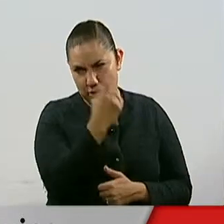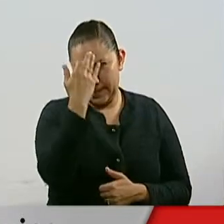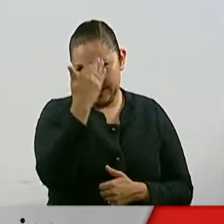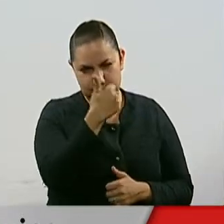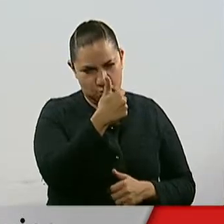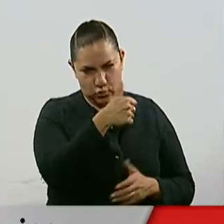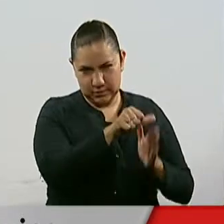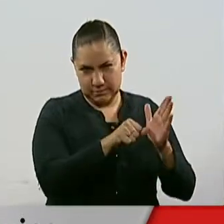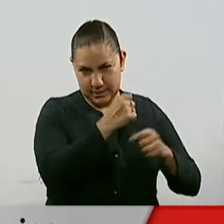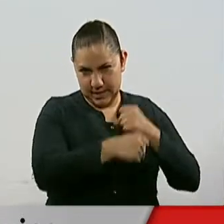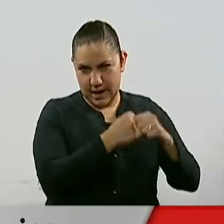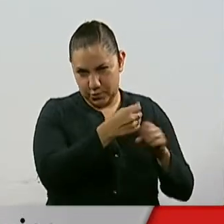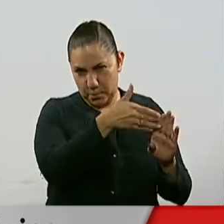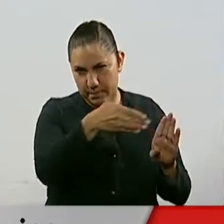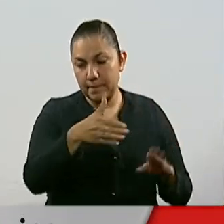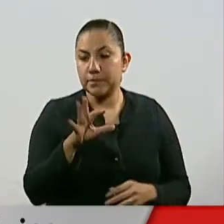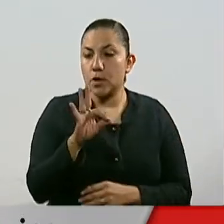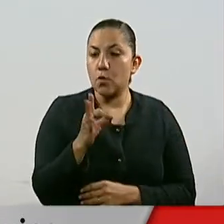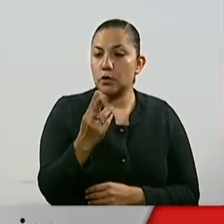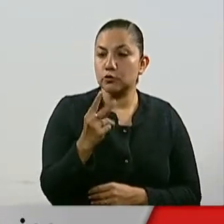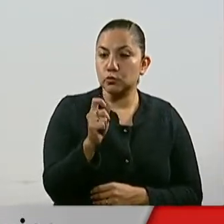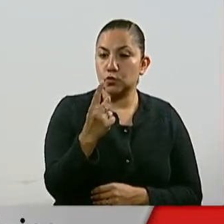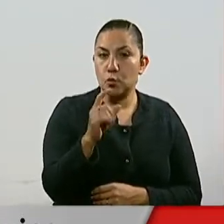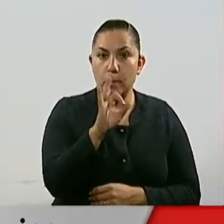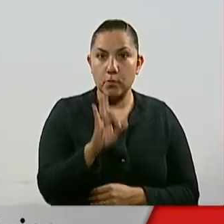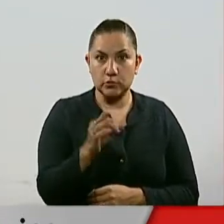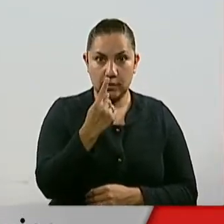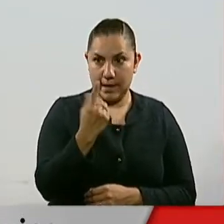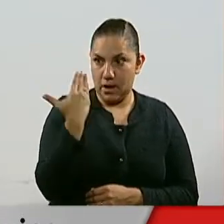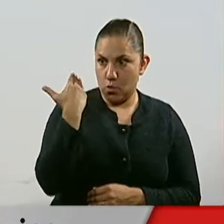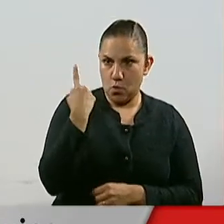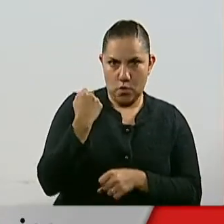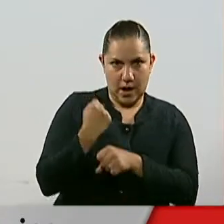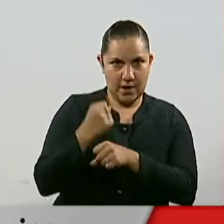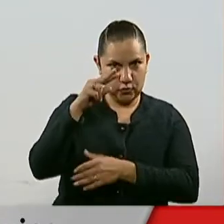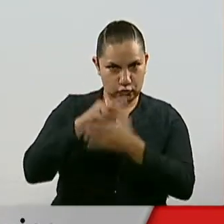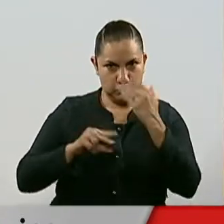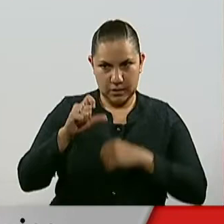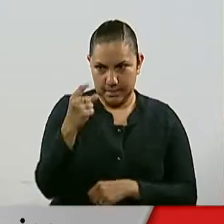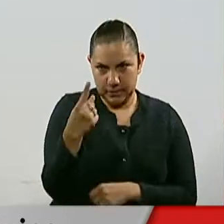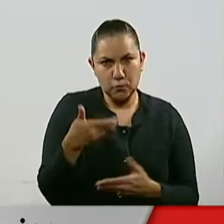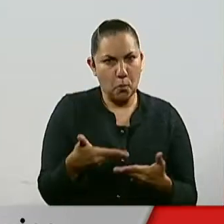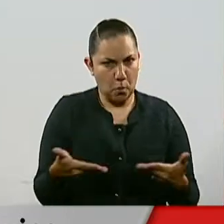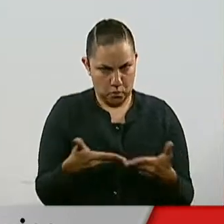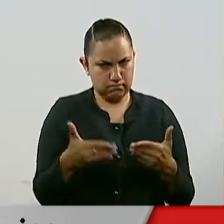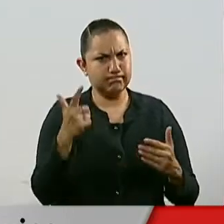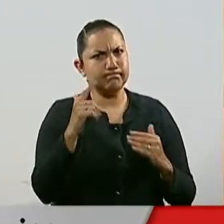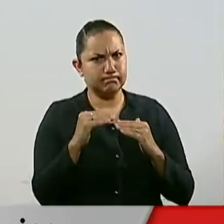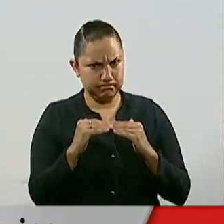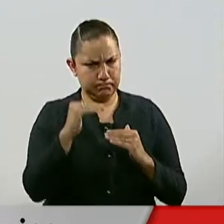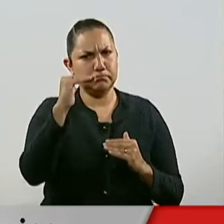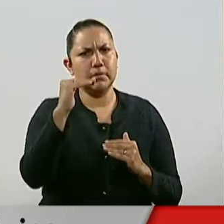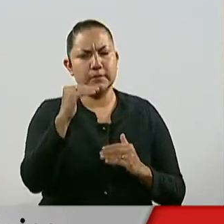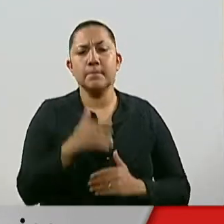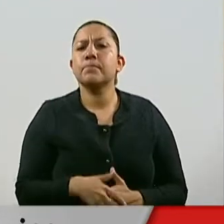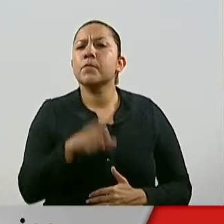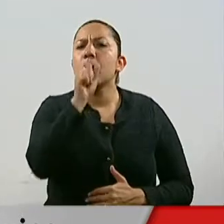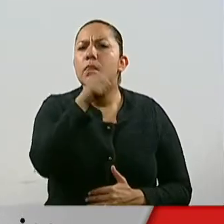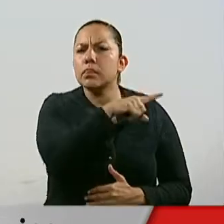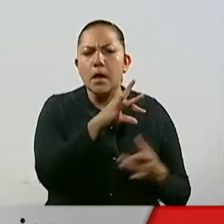49.2 por ciento mayor a la registrada en el mismo período de 2000 21 se refirió también a las cifras de crecimiento